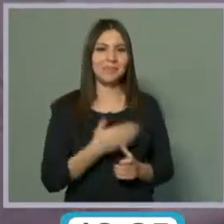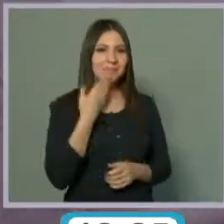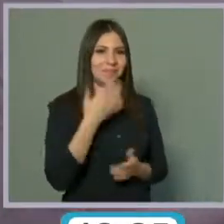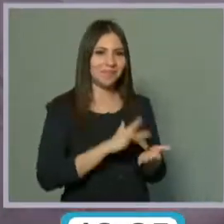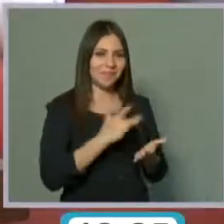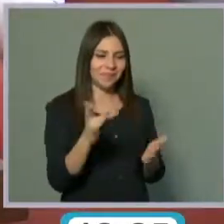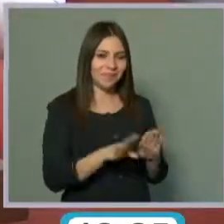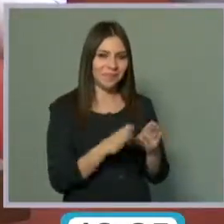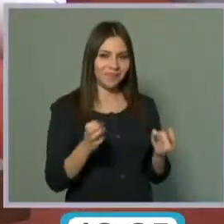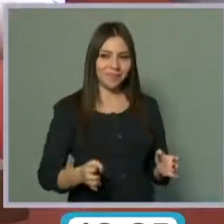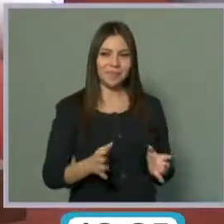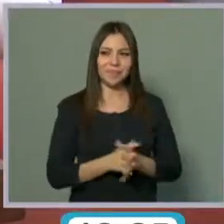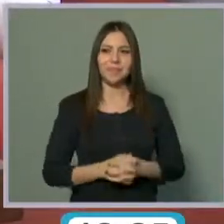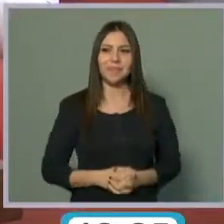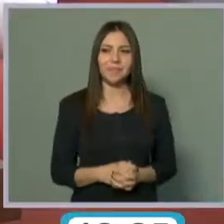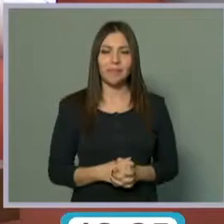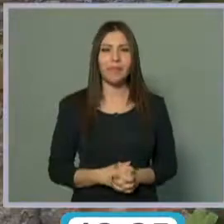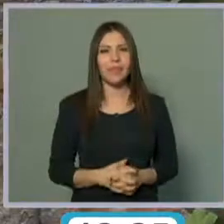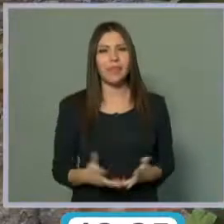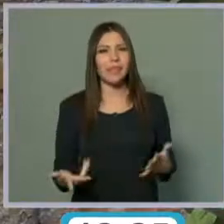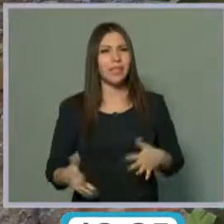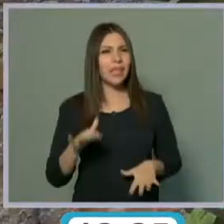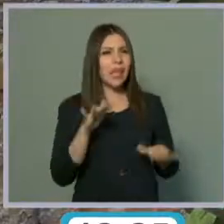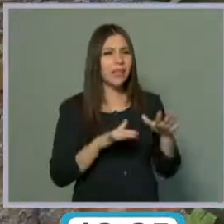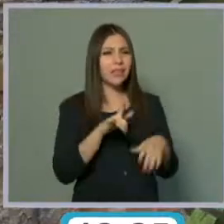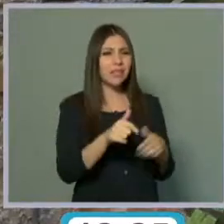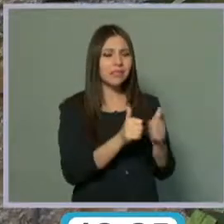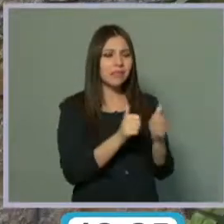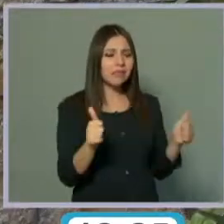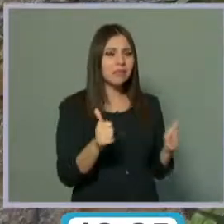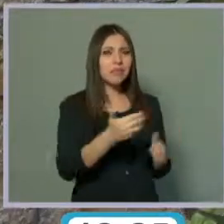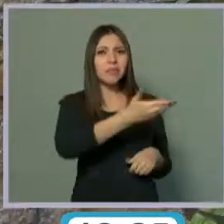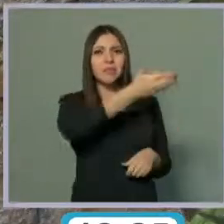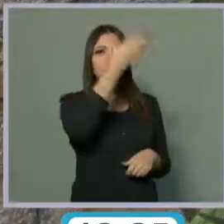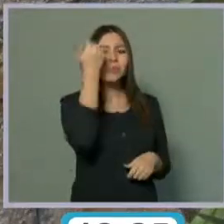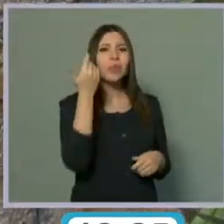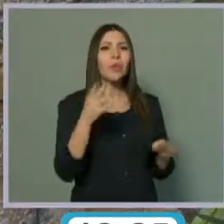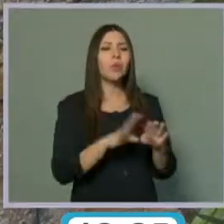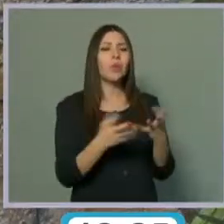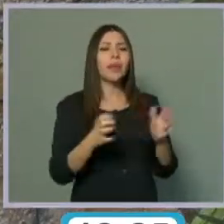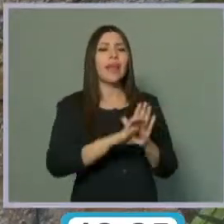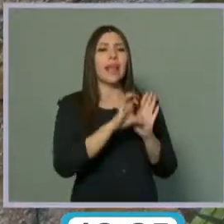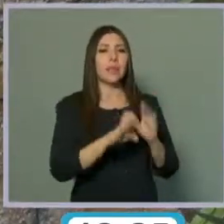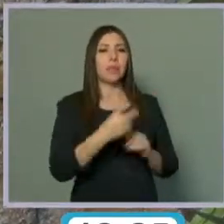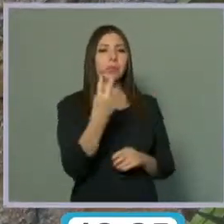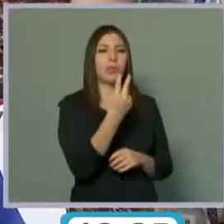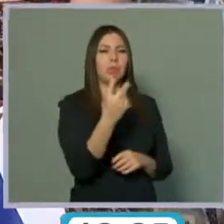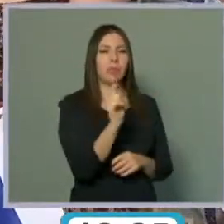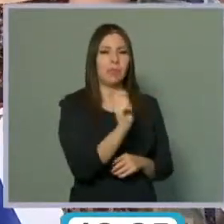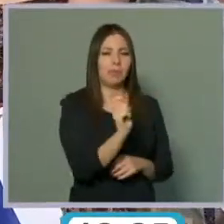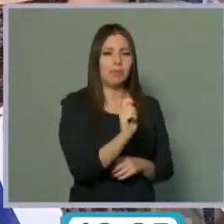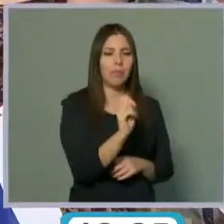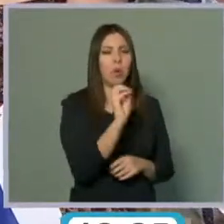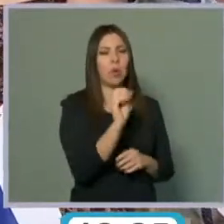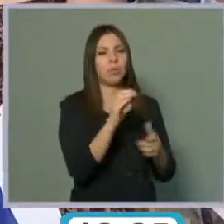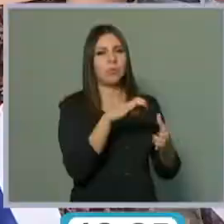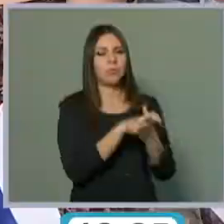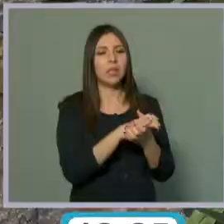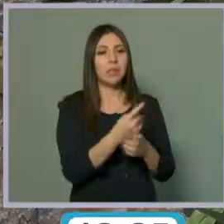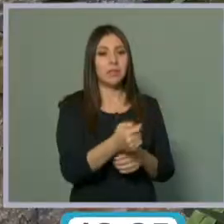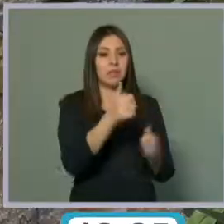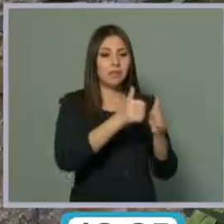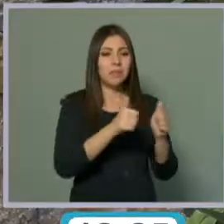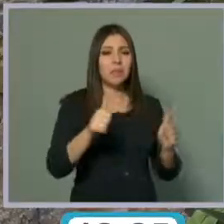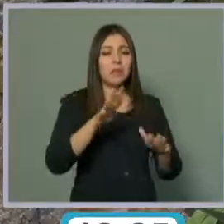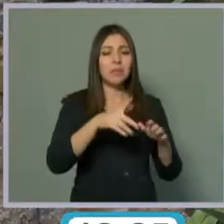Pero muchas veces, obviamente al momento de separarnos no sabemos ni por dónde empezar, ¿no? En cuestiones de pareja, en ocasiones se dice que primero te da tristeza,